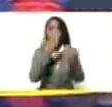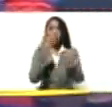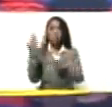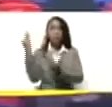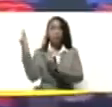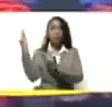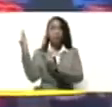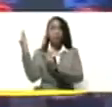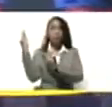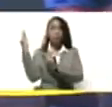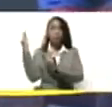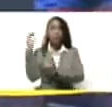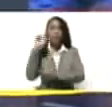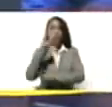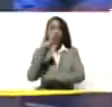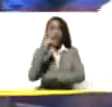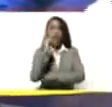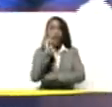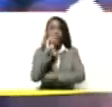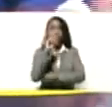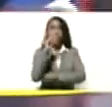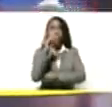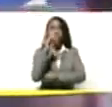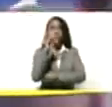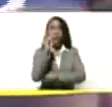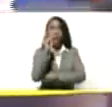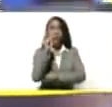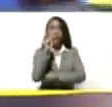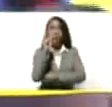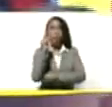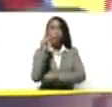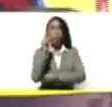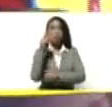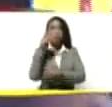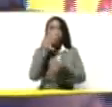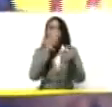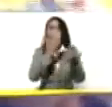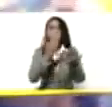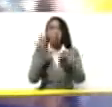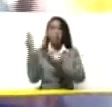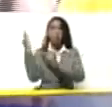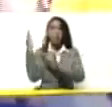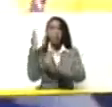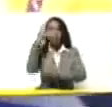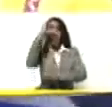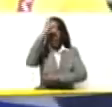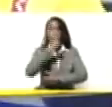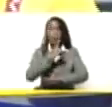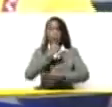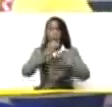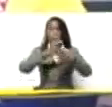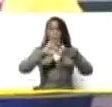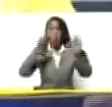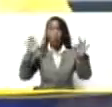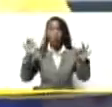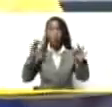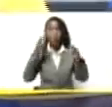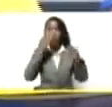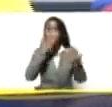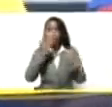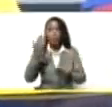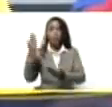difíciles de las que hemos enfrentado desde el año 2015 donde perdimos de manera lamentable